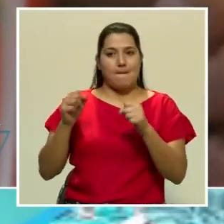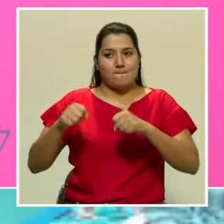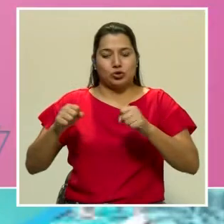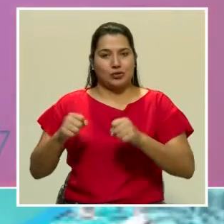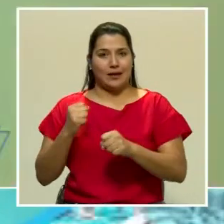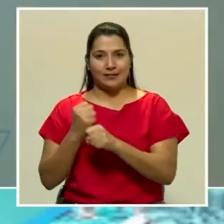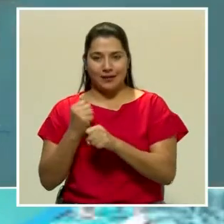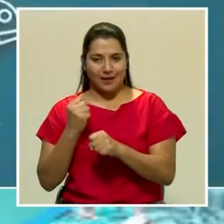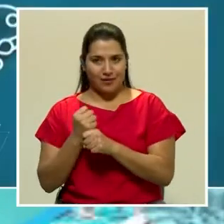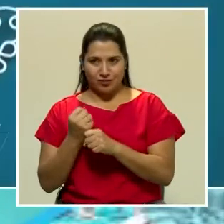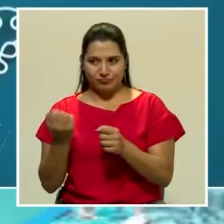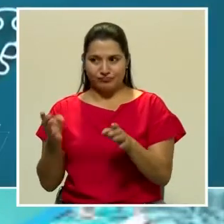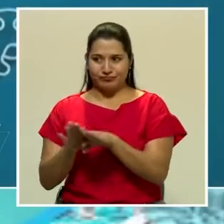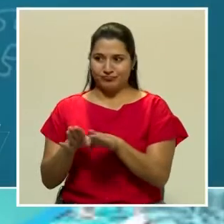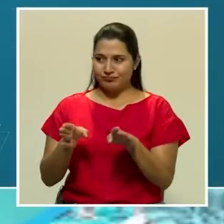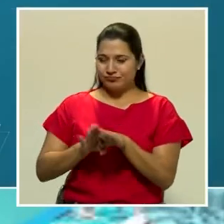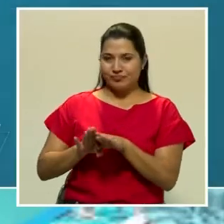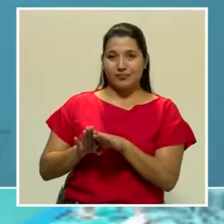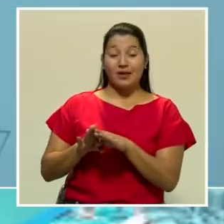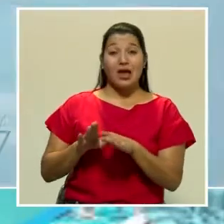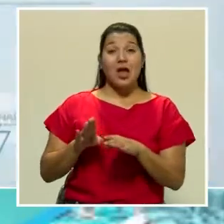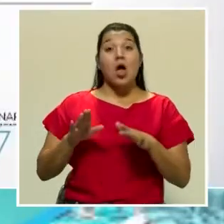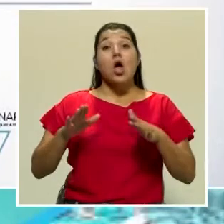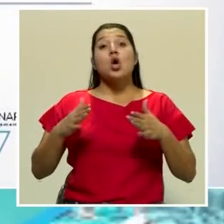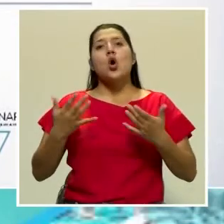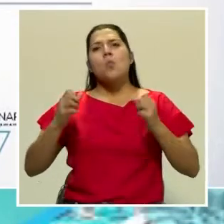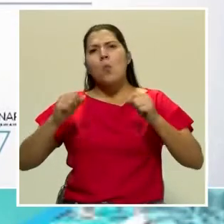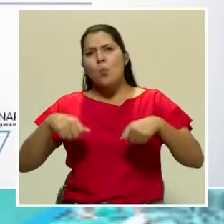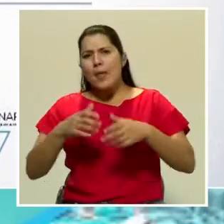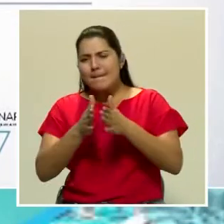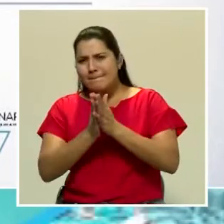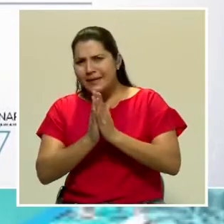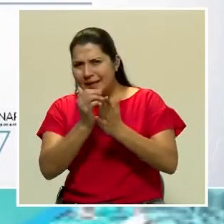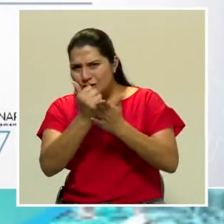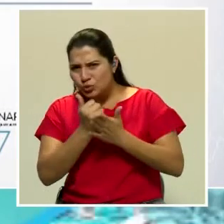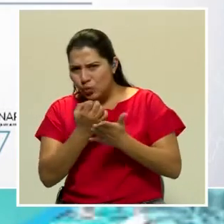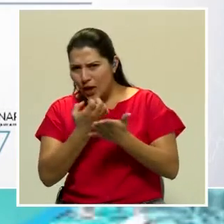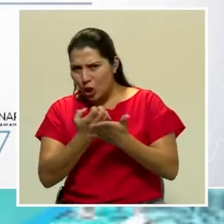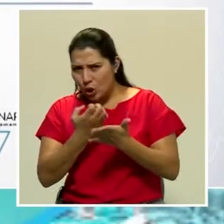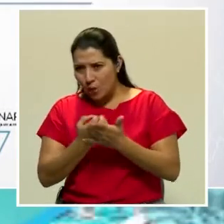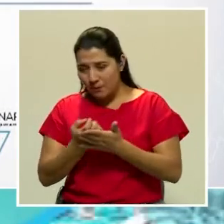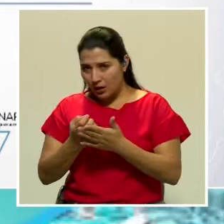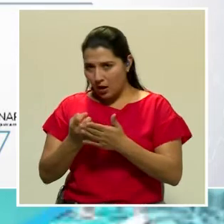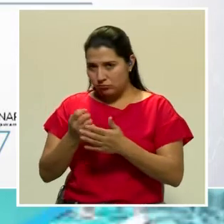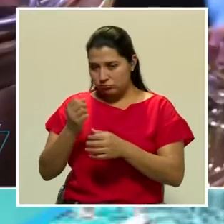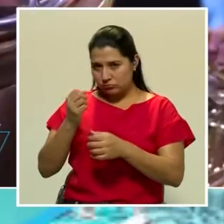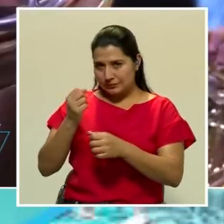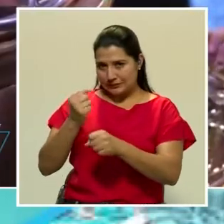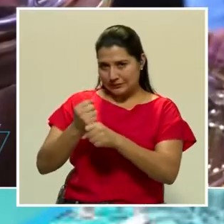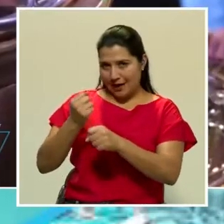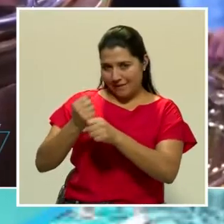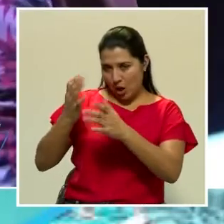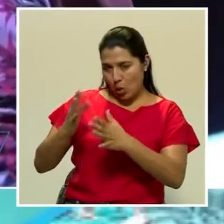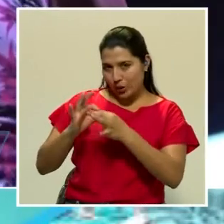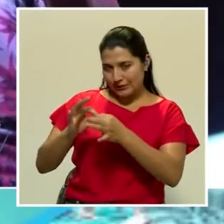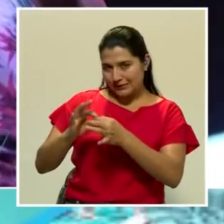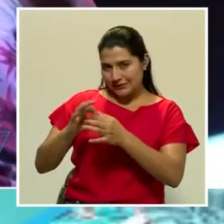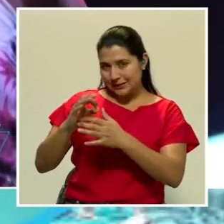La manera de participar de este proceso es entrando a un formulario efectivamente en